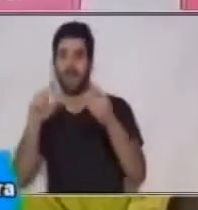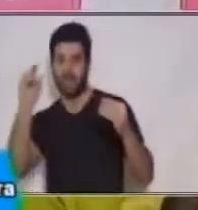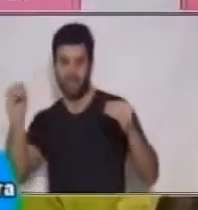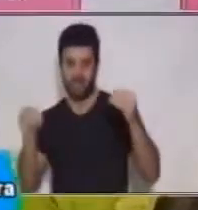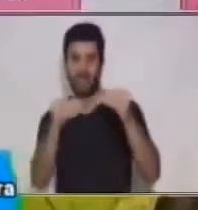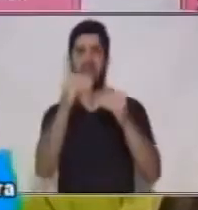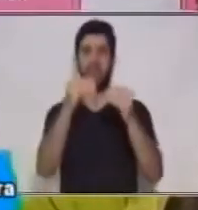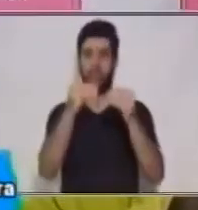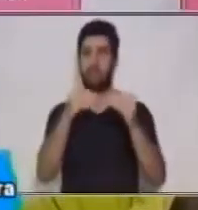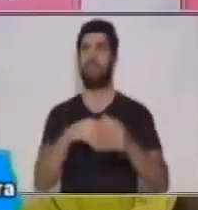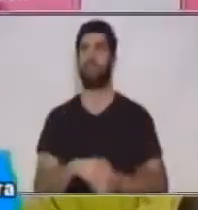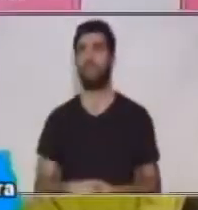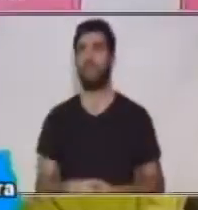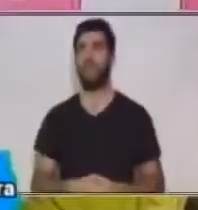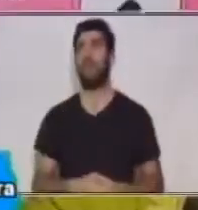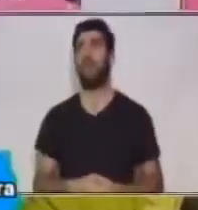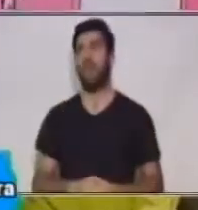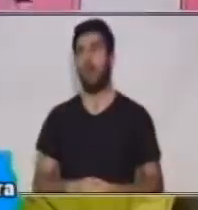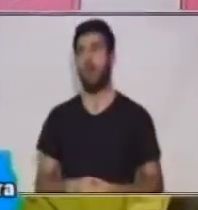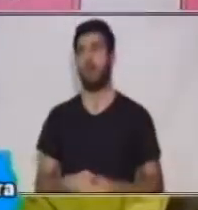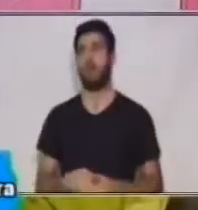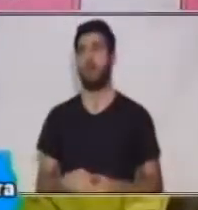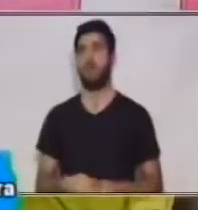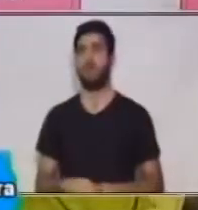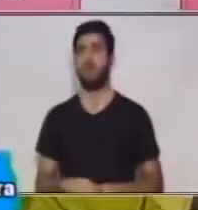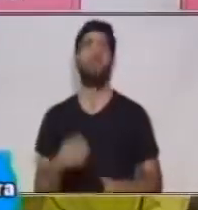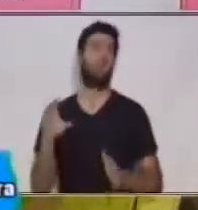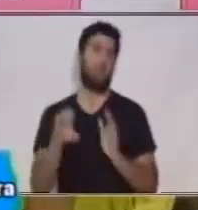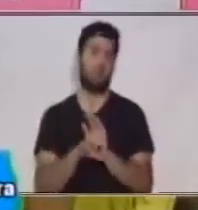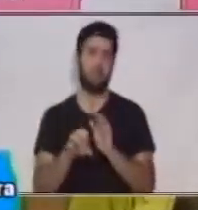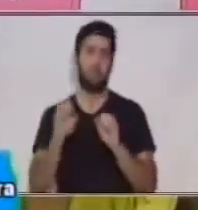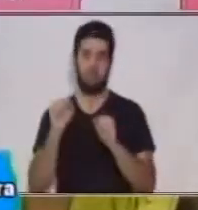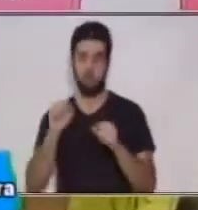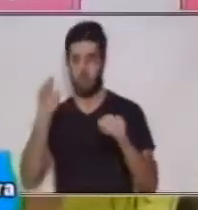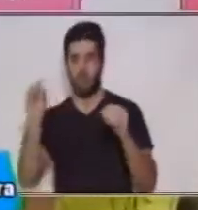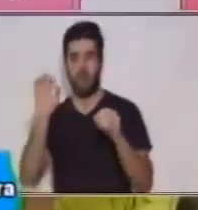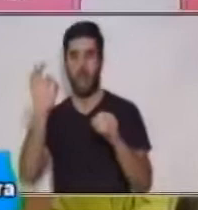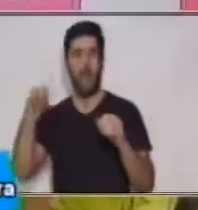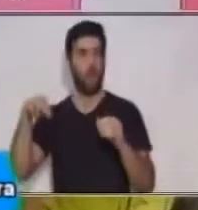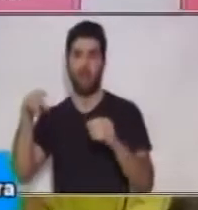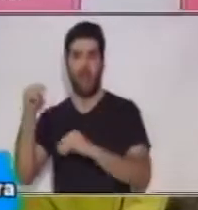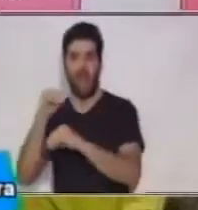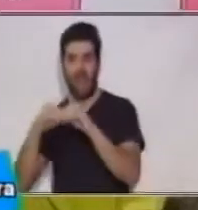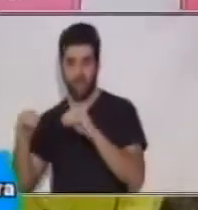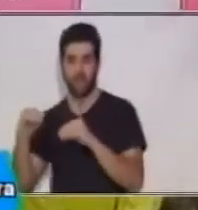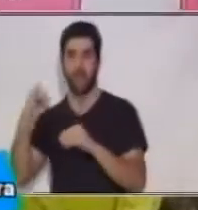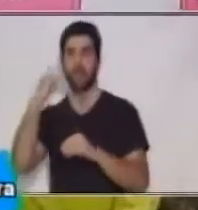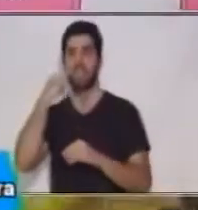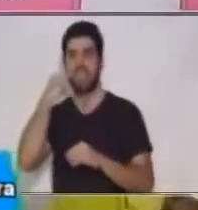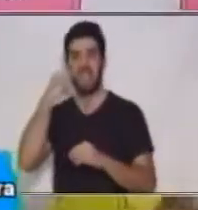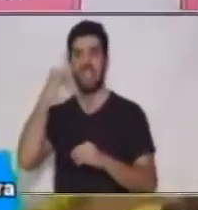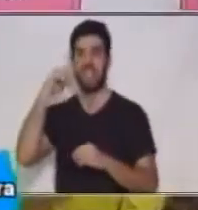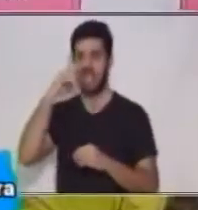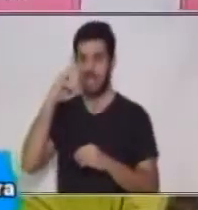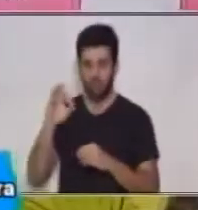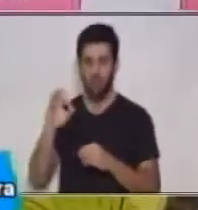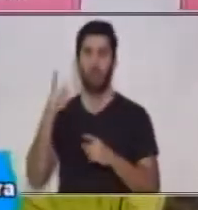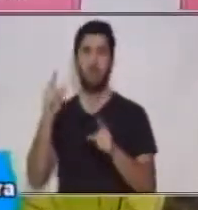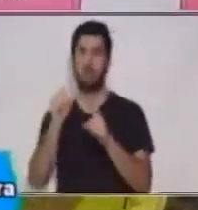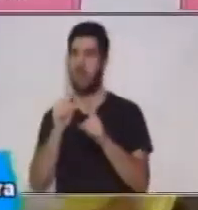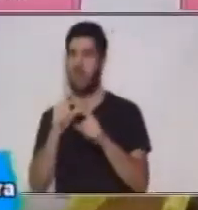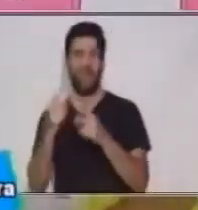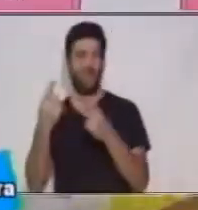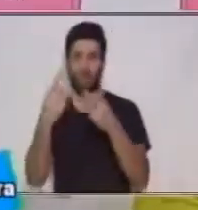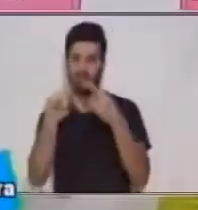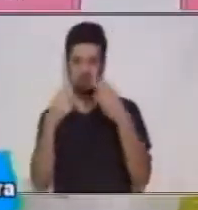on. Sillón, podemos poner silloncito. Y formar un montón de